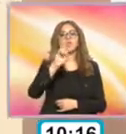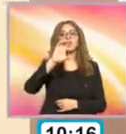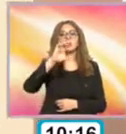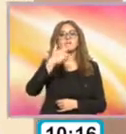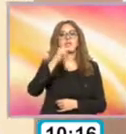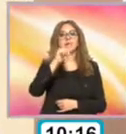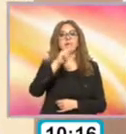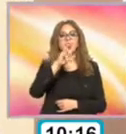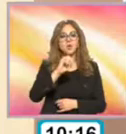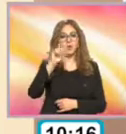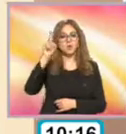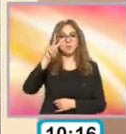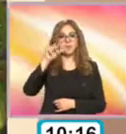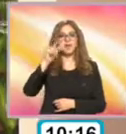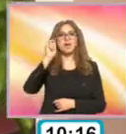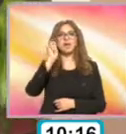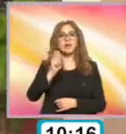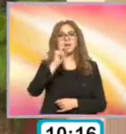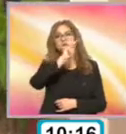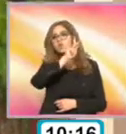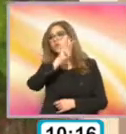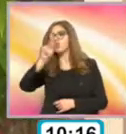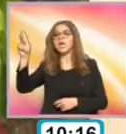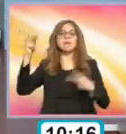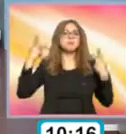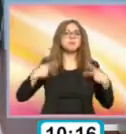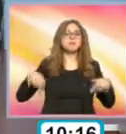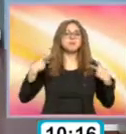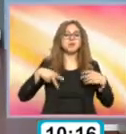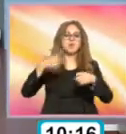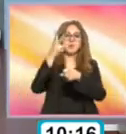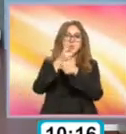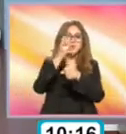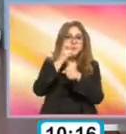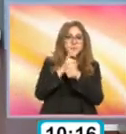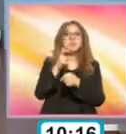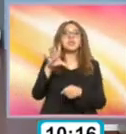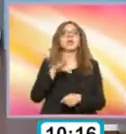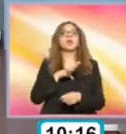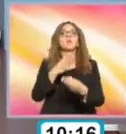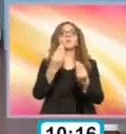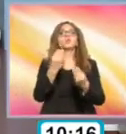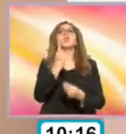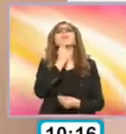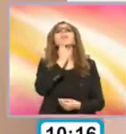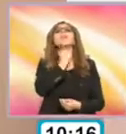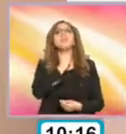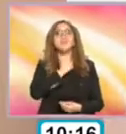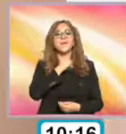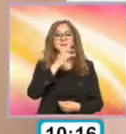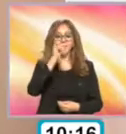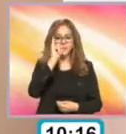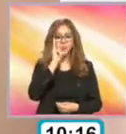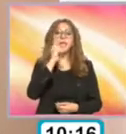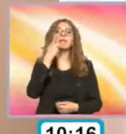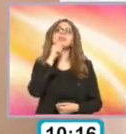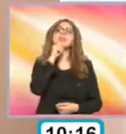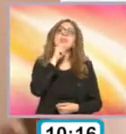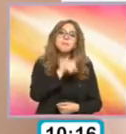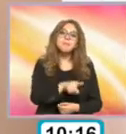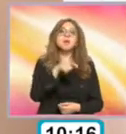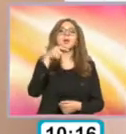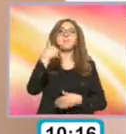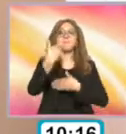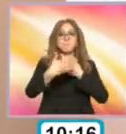súper. 100% de girasol. Están todos cordialmente invitados. Va a Ahí haber vamos mucho a estar. tequila. Muy bien. Y bueno, ahora estoy promocionando,